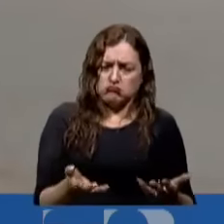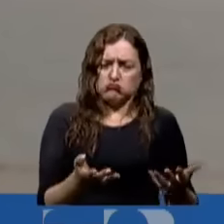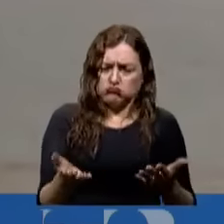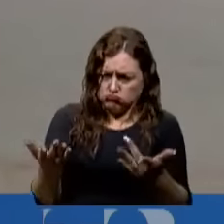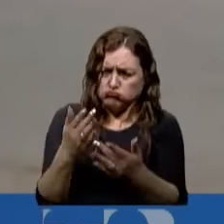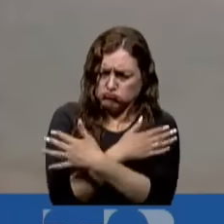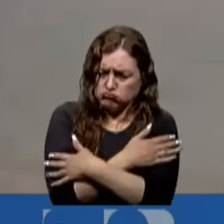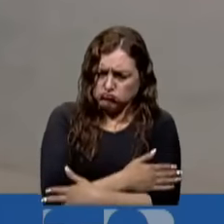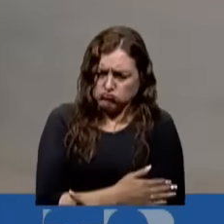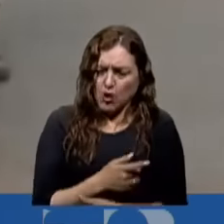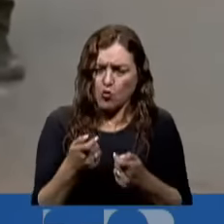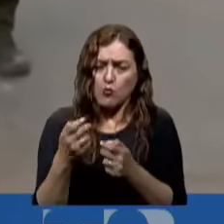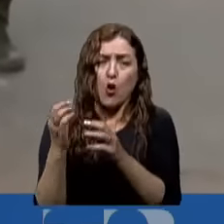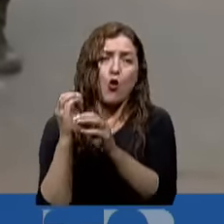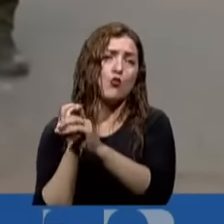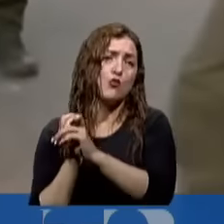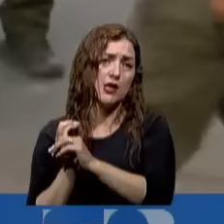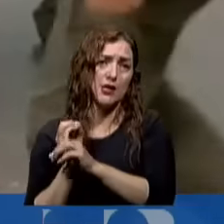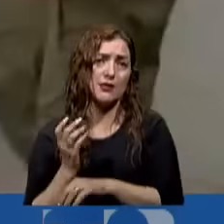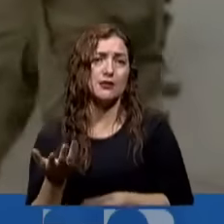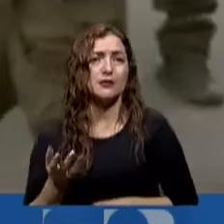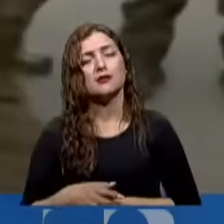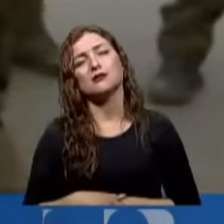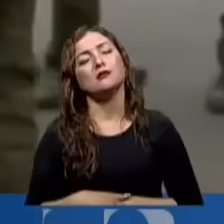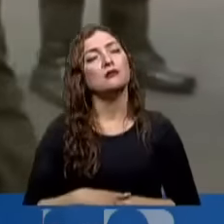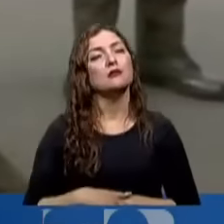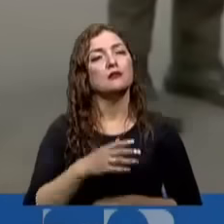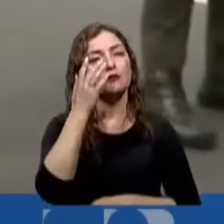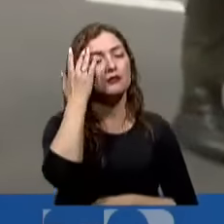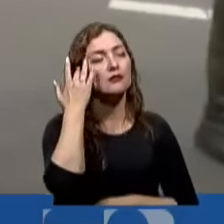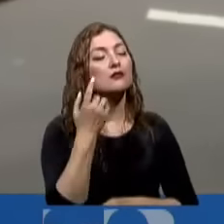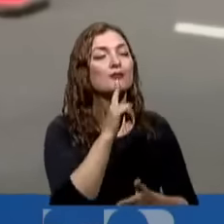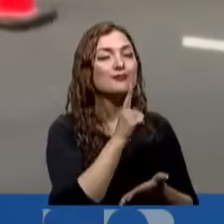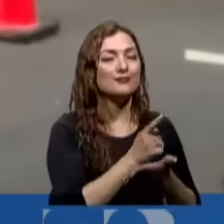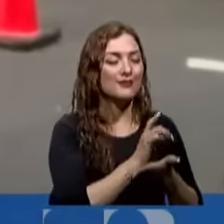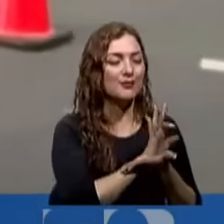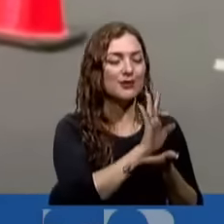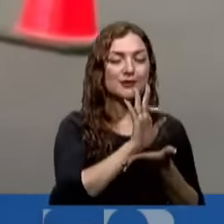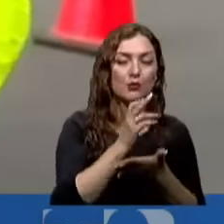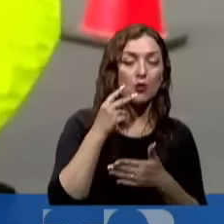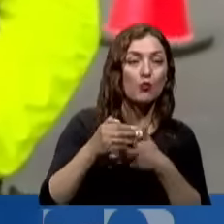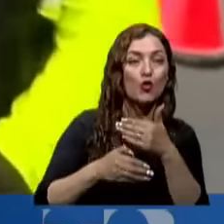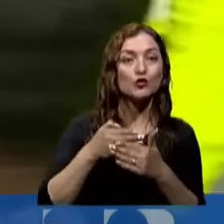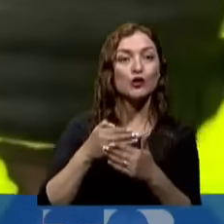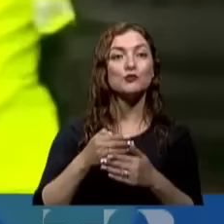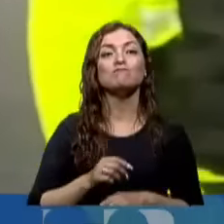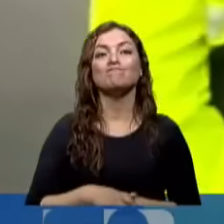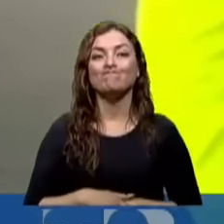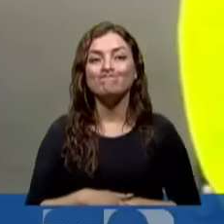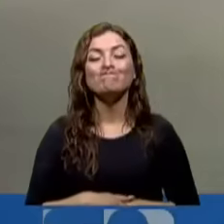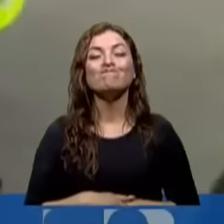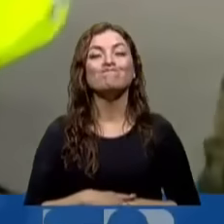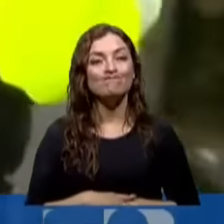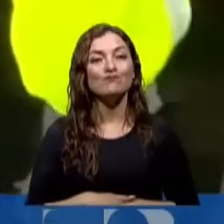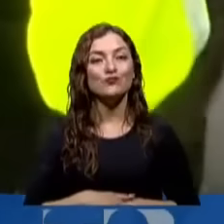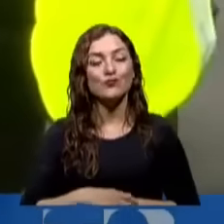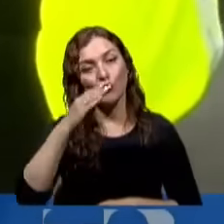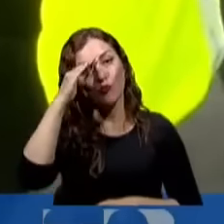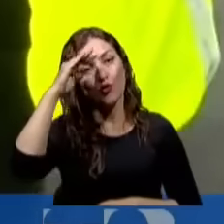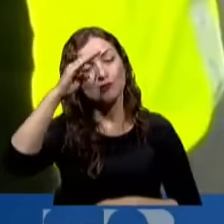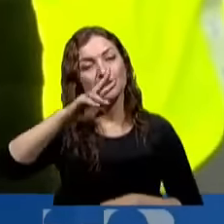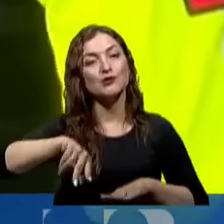obligación de revisar y controlar. Claramente nosotros hemos sido testigos un poco del procedimiento que se ha llevado a cabo. La policía desde